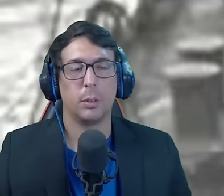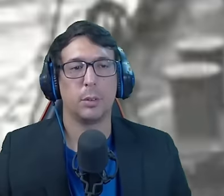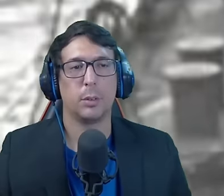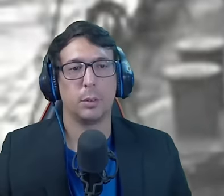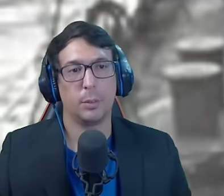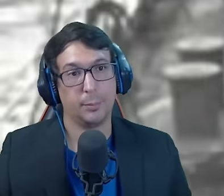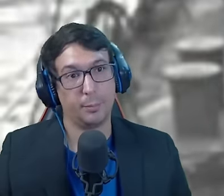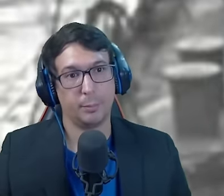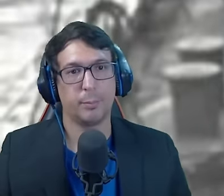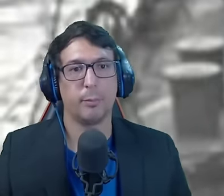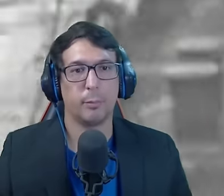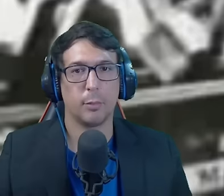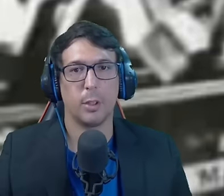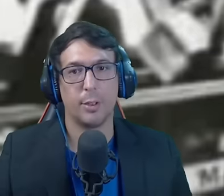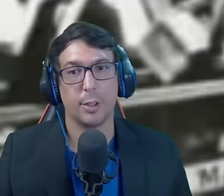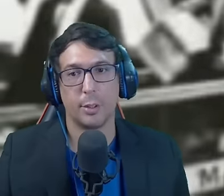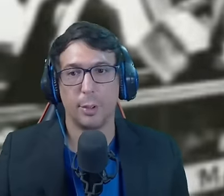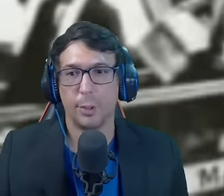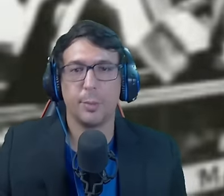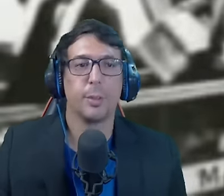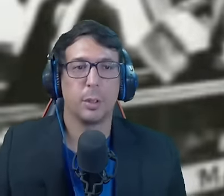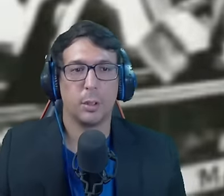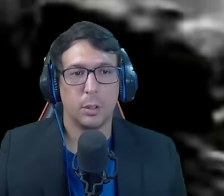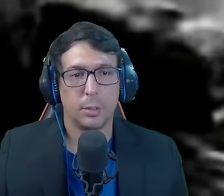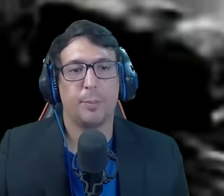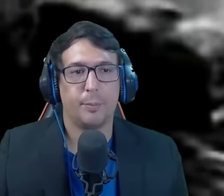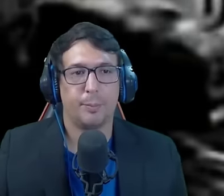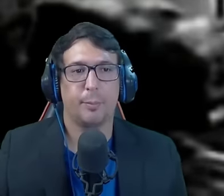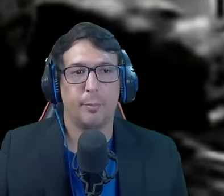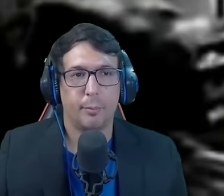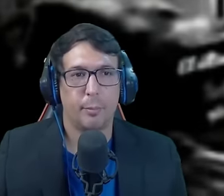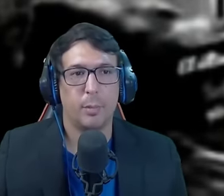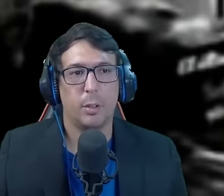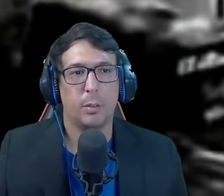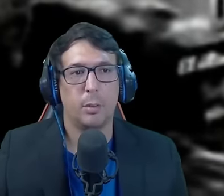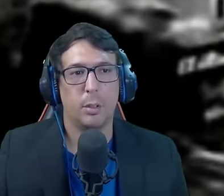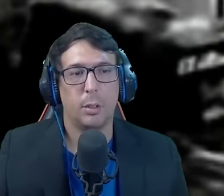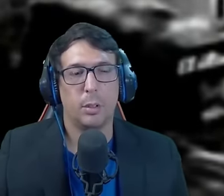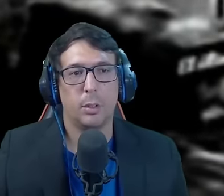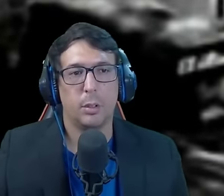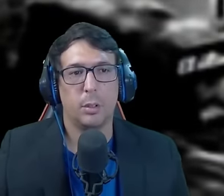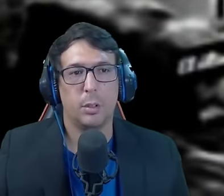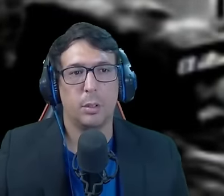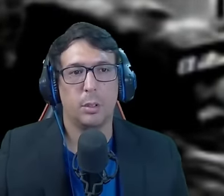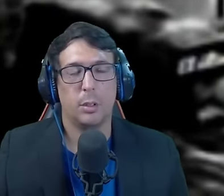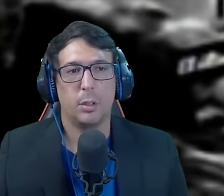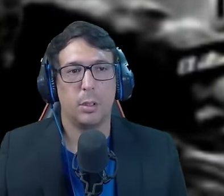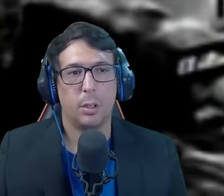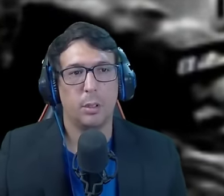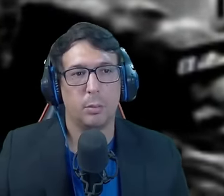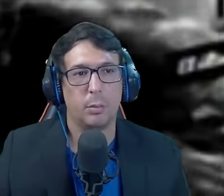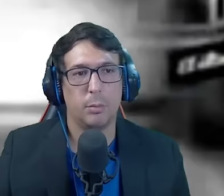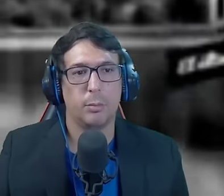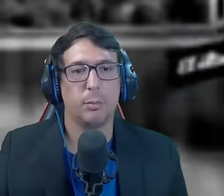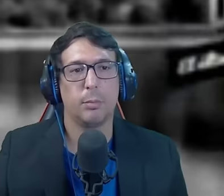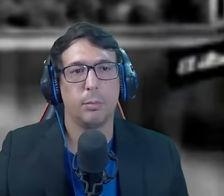fue un destino tan importante de inmigración, igualmente llegaron varias decenas de miles de extranjeros en diversas etapas, que